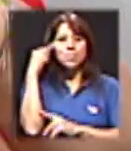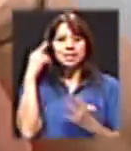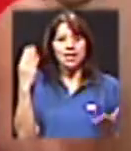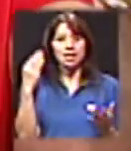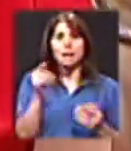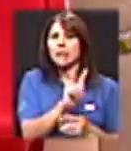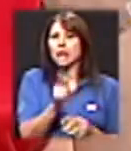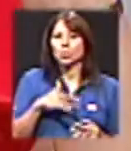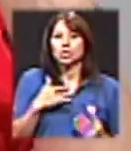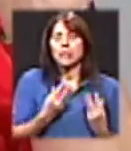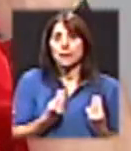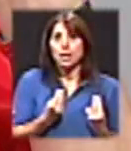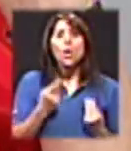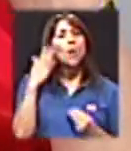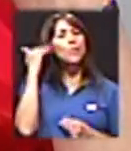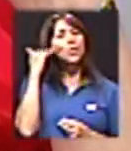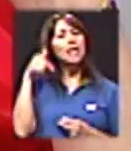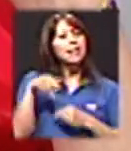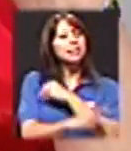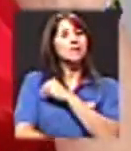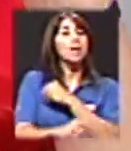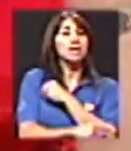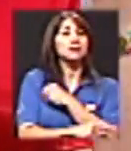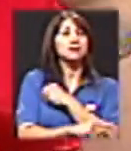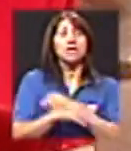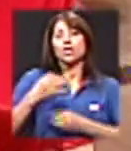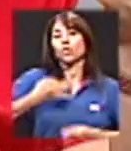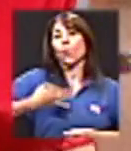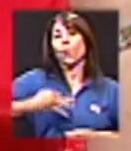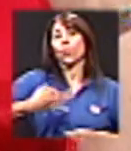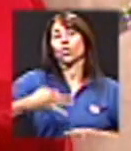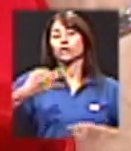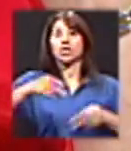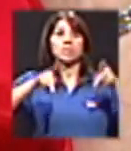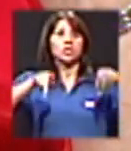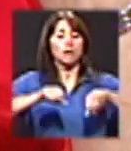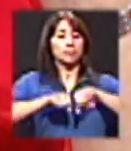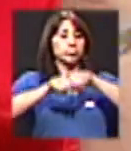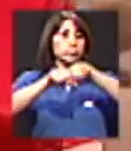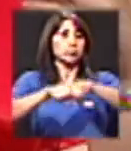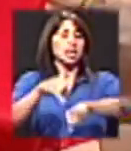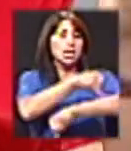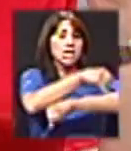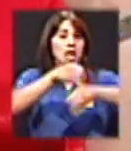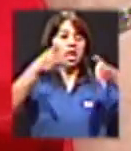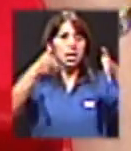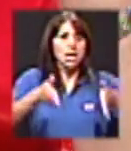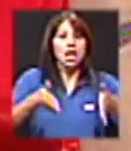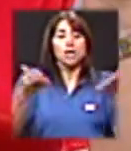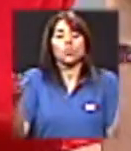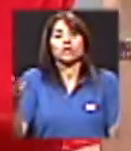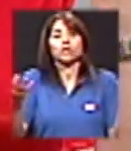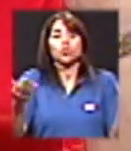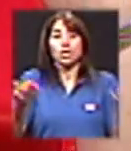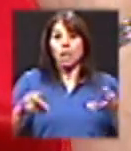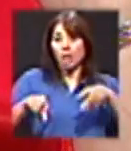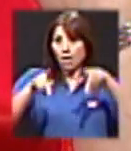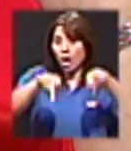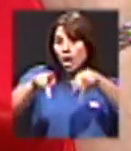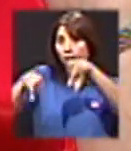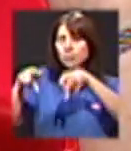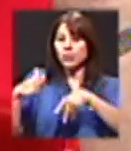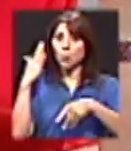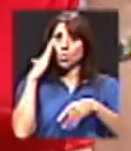o sea, sale todos los días la cantidad de ingenieros y gente con experiencia o con conocimientos en temas matemáticos,